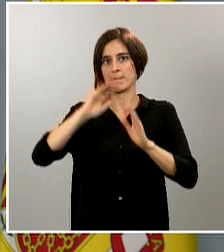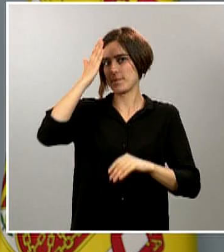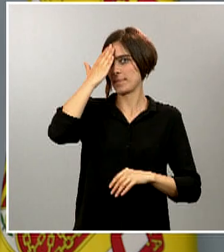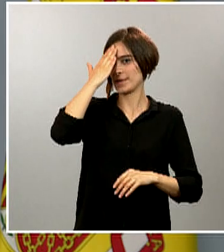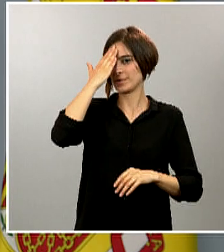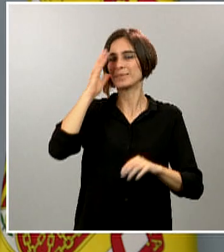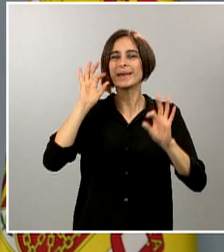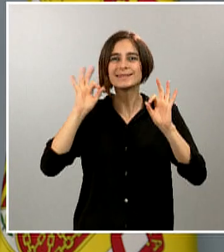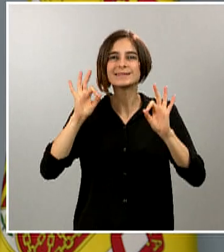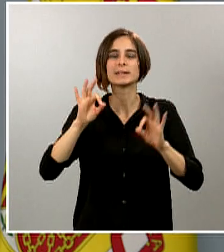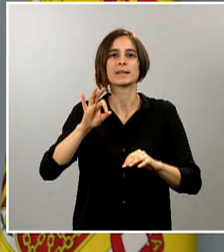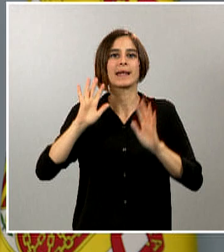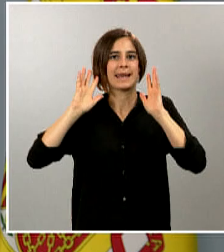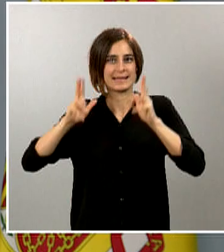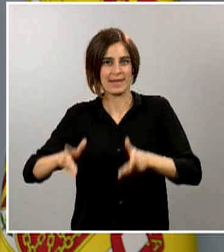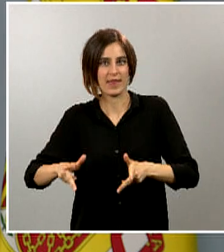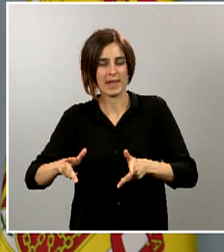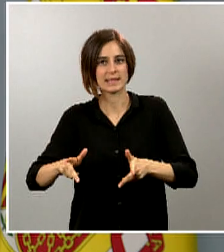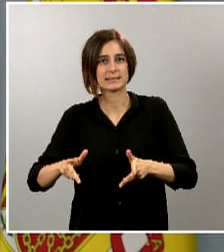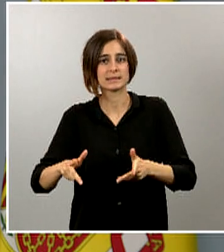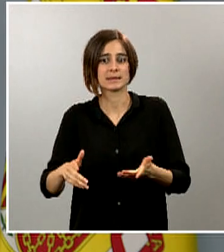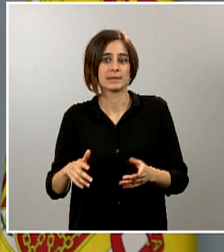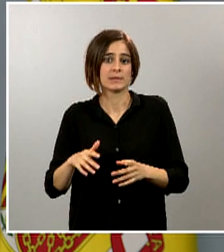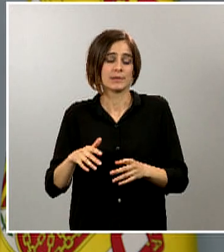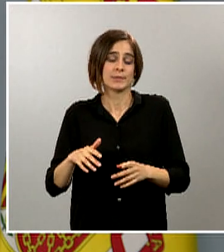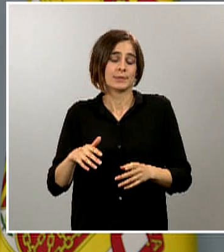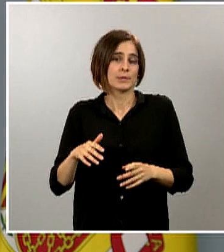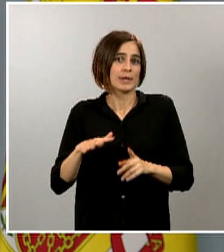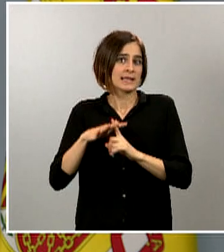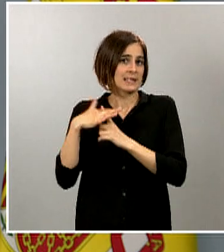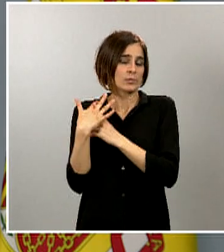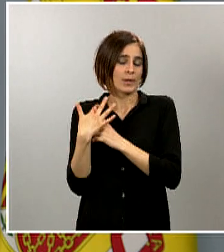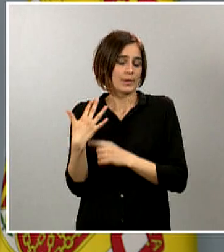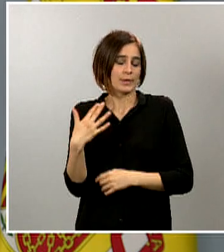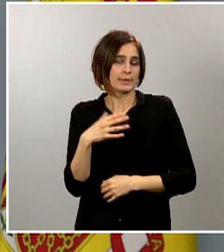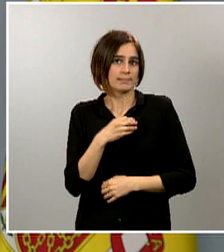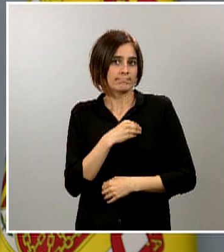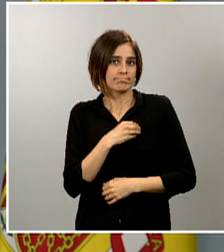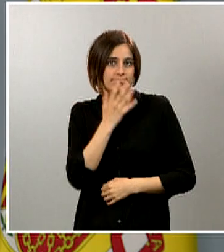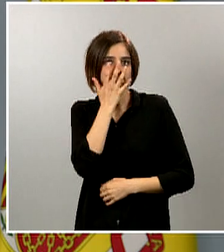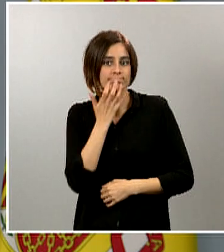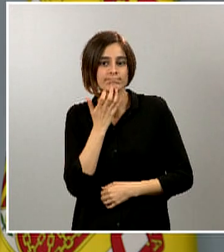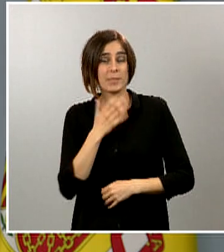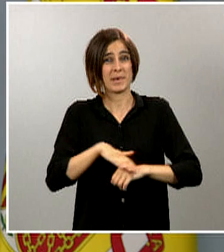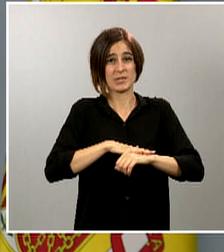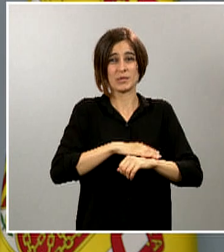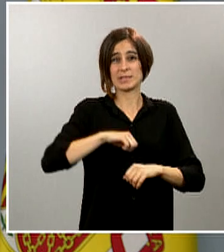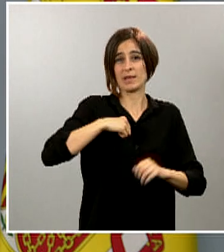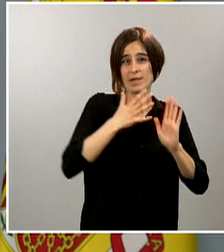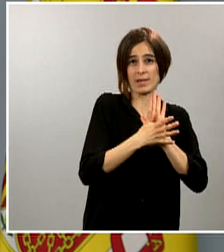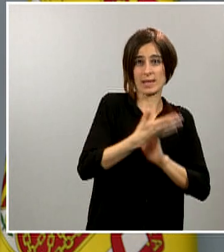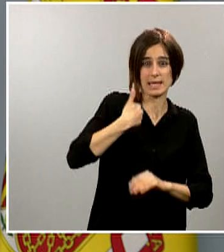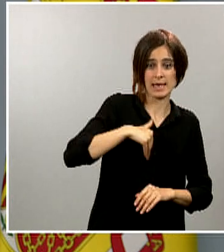residencias. Una realidad trágica que ha definido el ministro de Sanidad y ha definido la ministra de Defensa, y donde